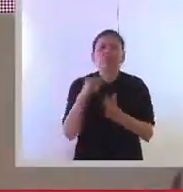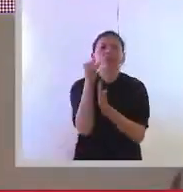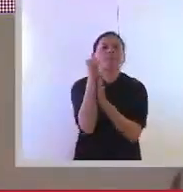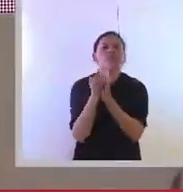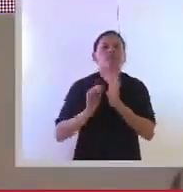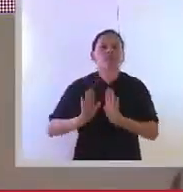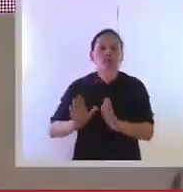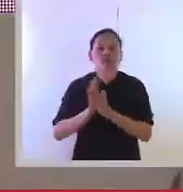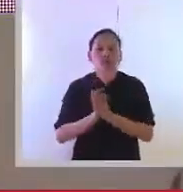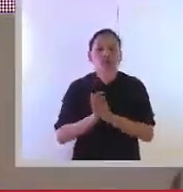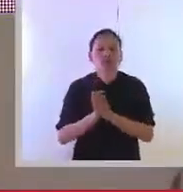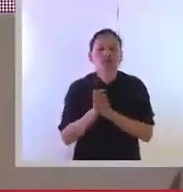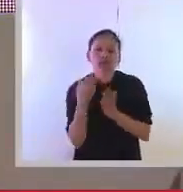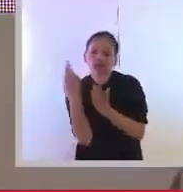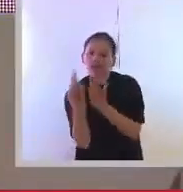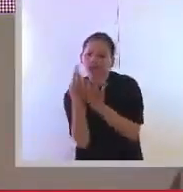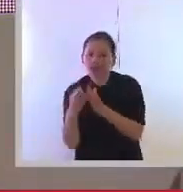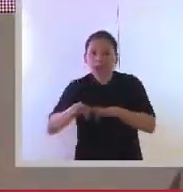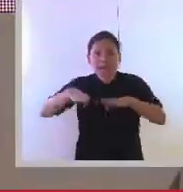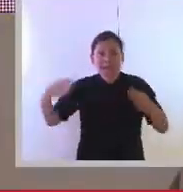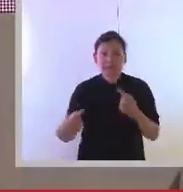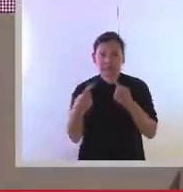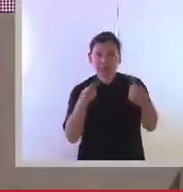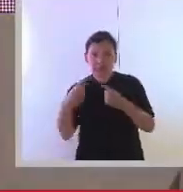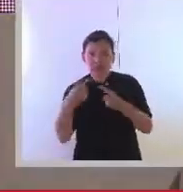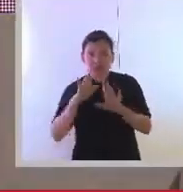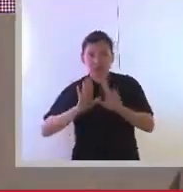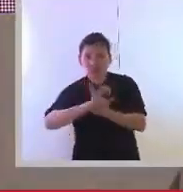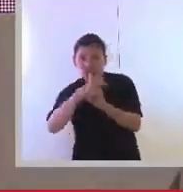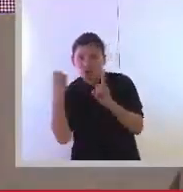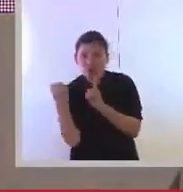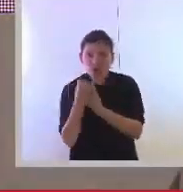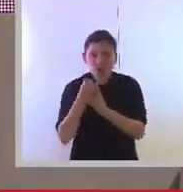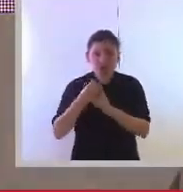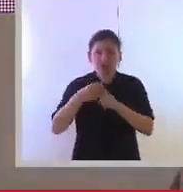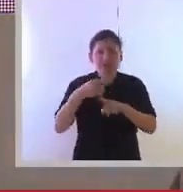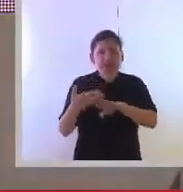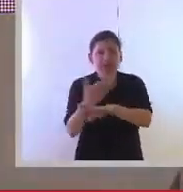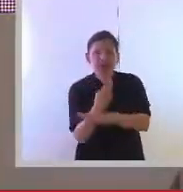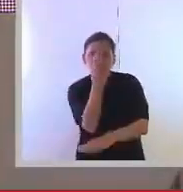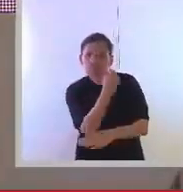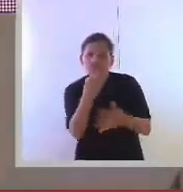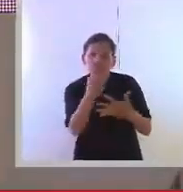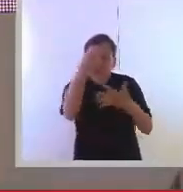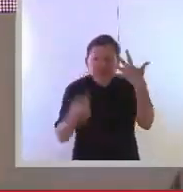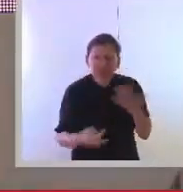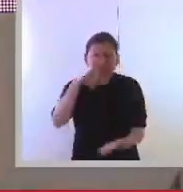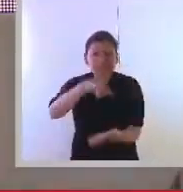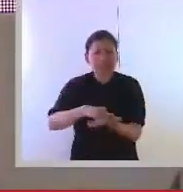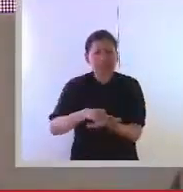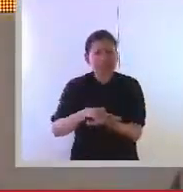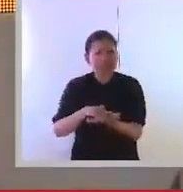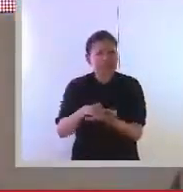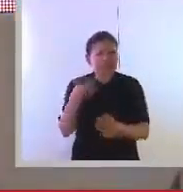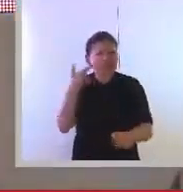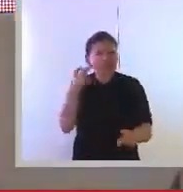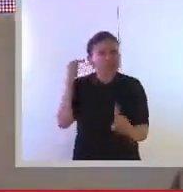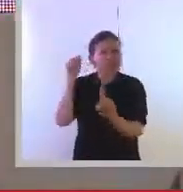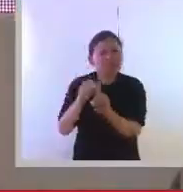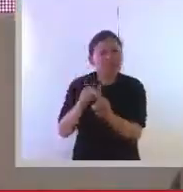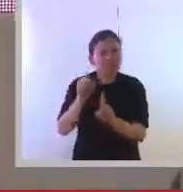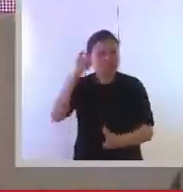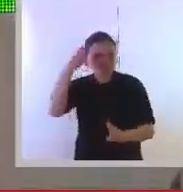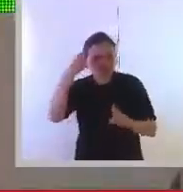revisando las prioridades de las mesas de diálogo social y los compromisos que se han establecido, pero la idea de nuestro diálogo ahora